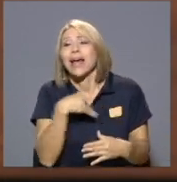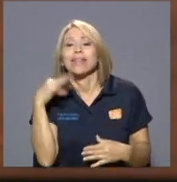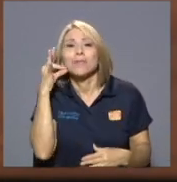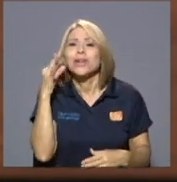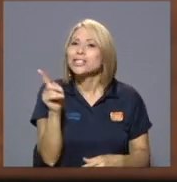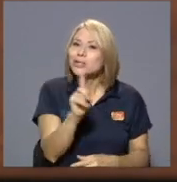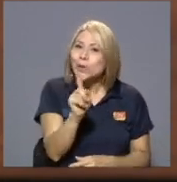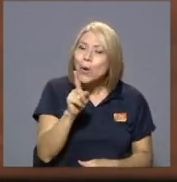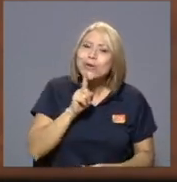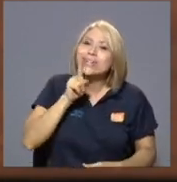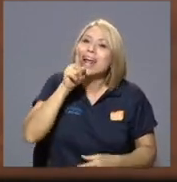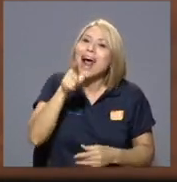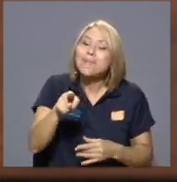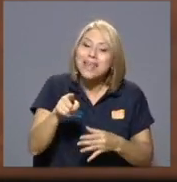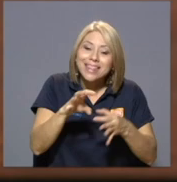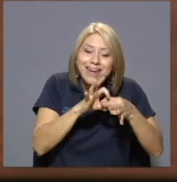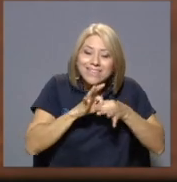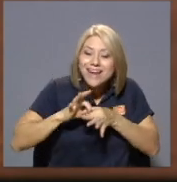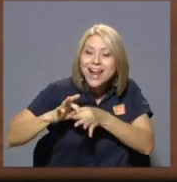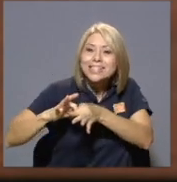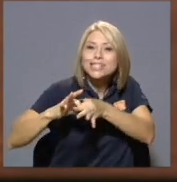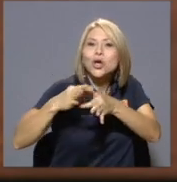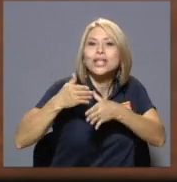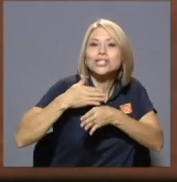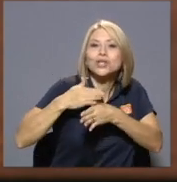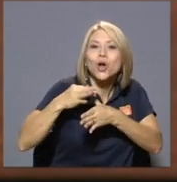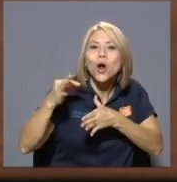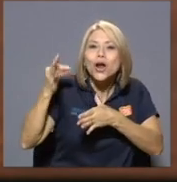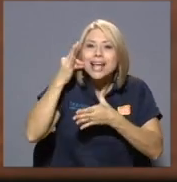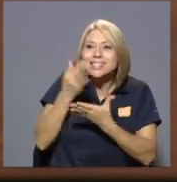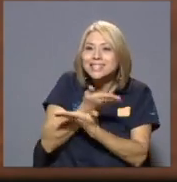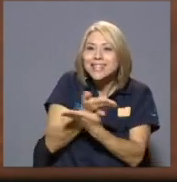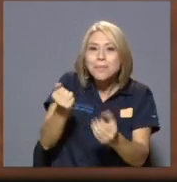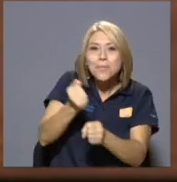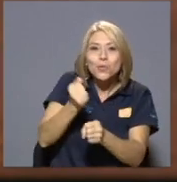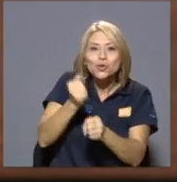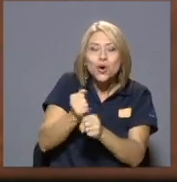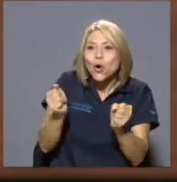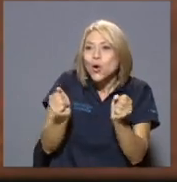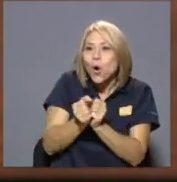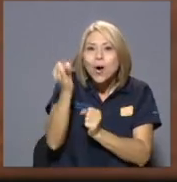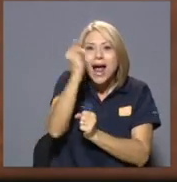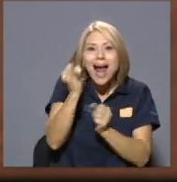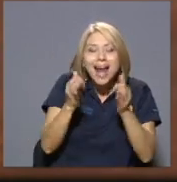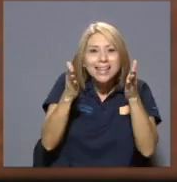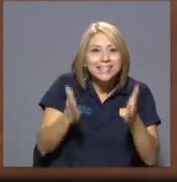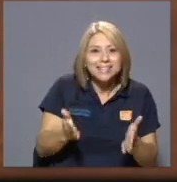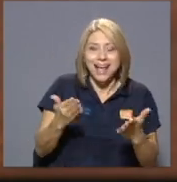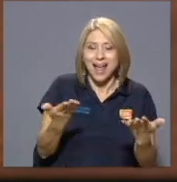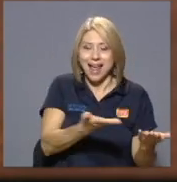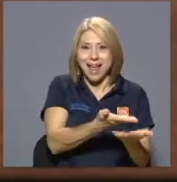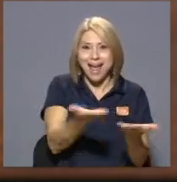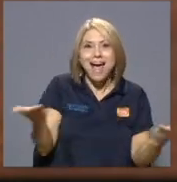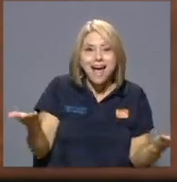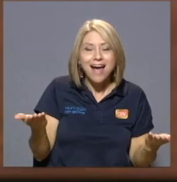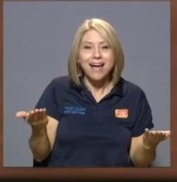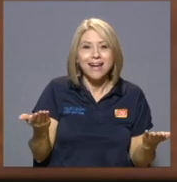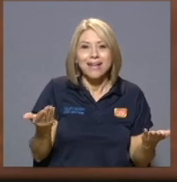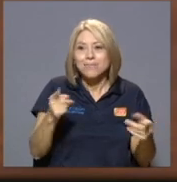plantear relaciones sororas de producción con las compas, artesanas, artistas, etcétera, ¿verdad?